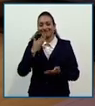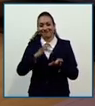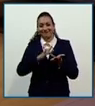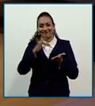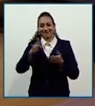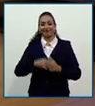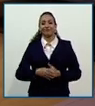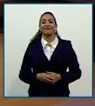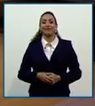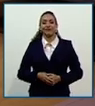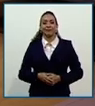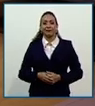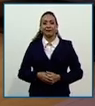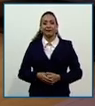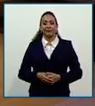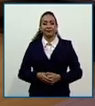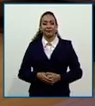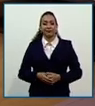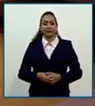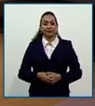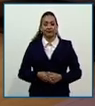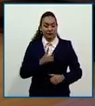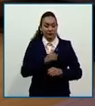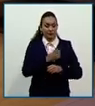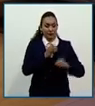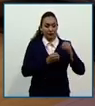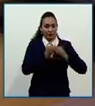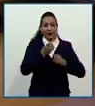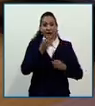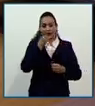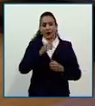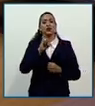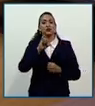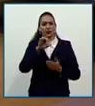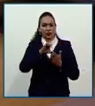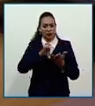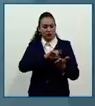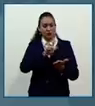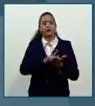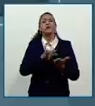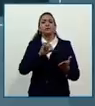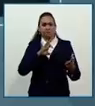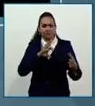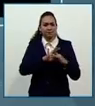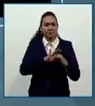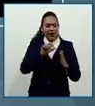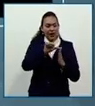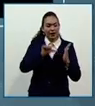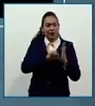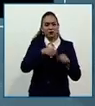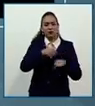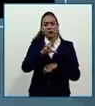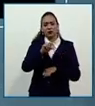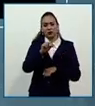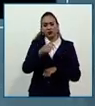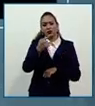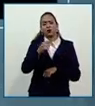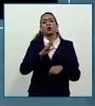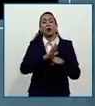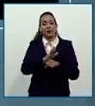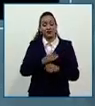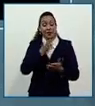Muy buenas tardes. La primera sala de la Corte declaró que es constitucional el artículo 81, último párrafo de la Ley de